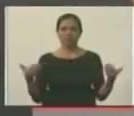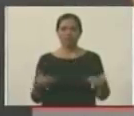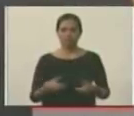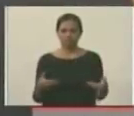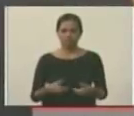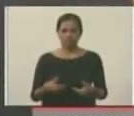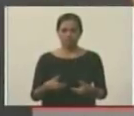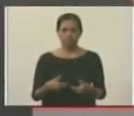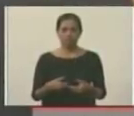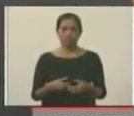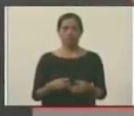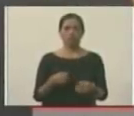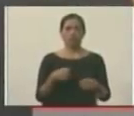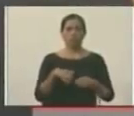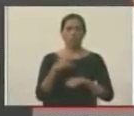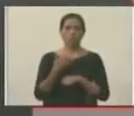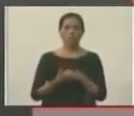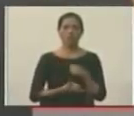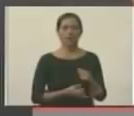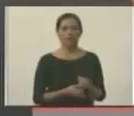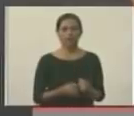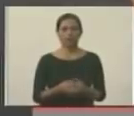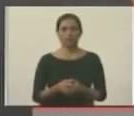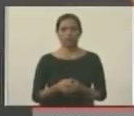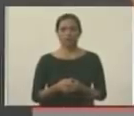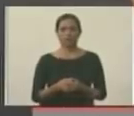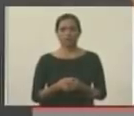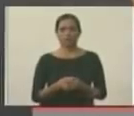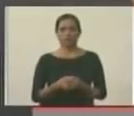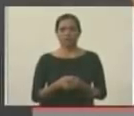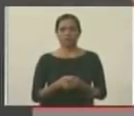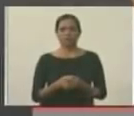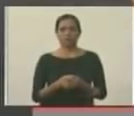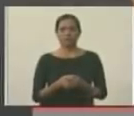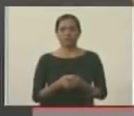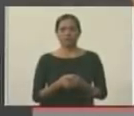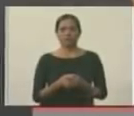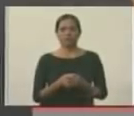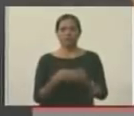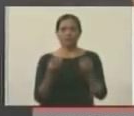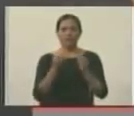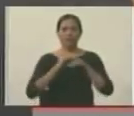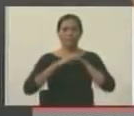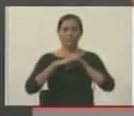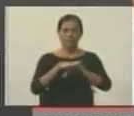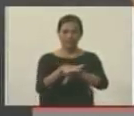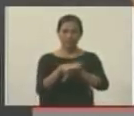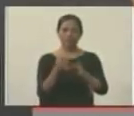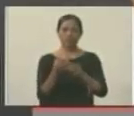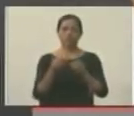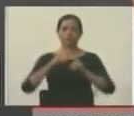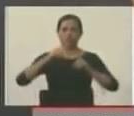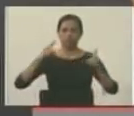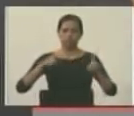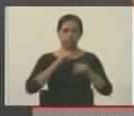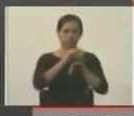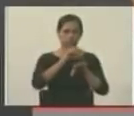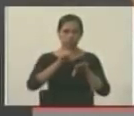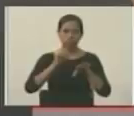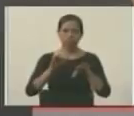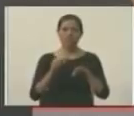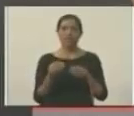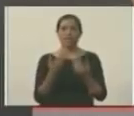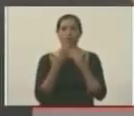plan de resistencia con administración de cargas, el plan de administración de cargas que nos